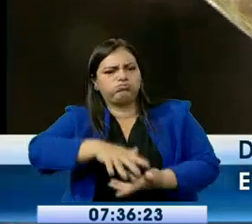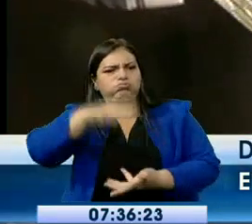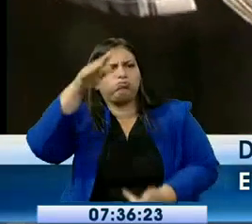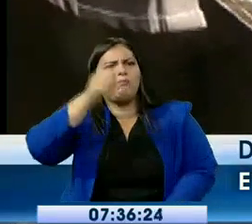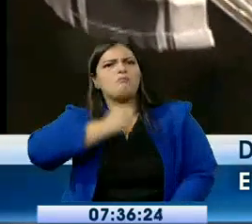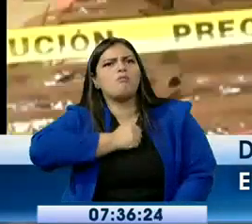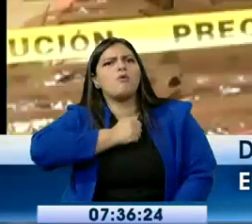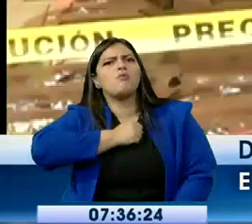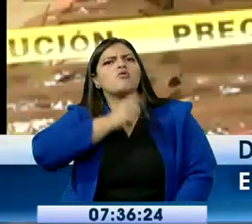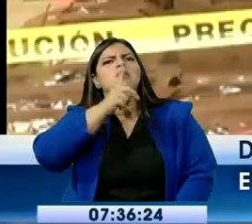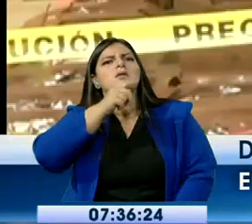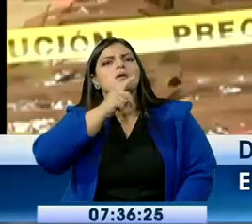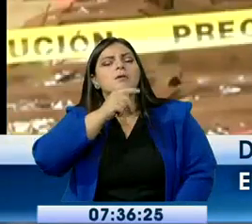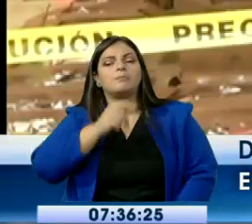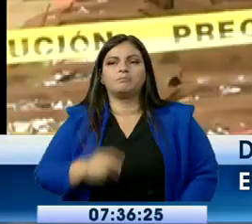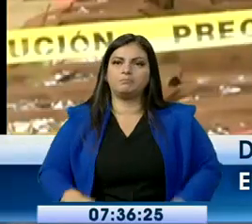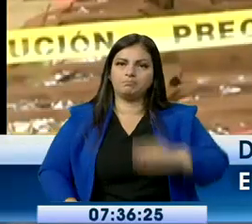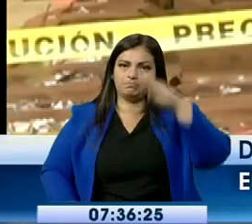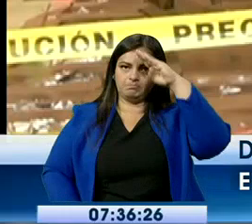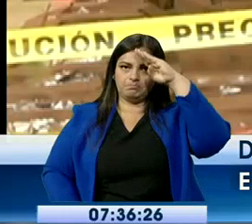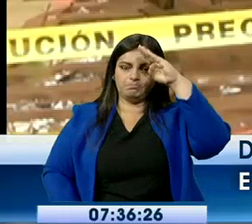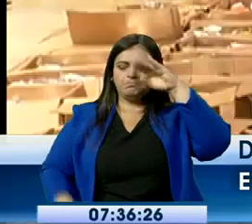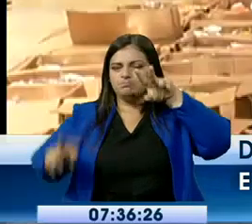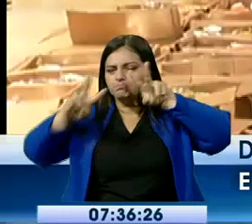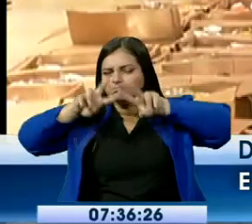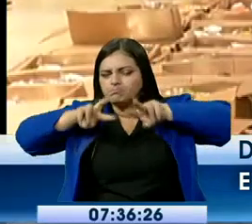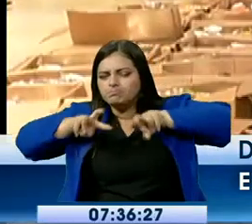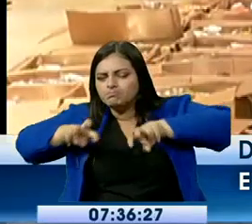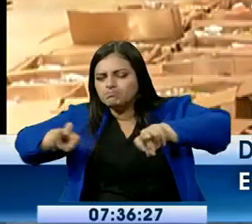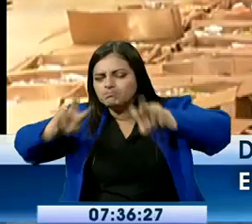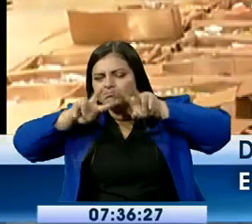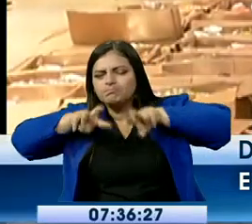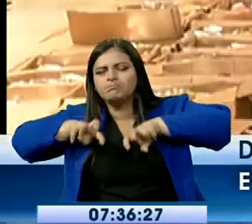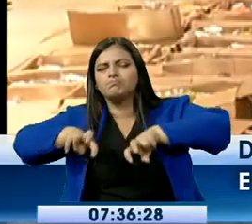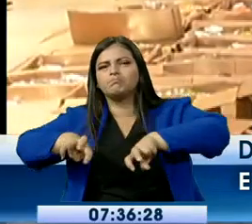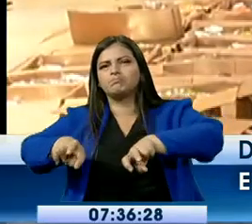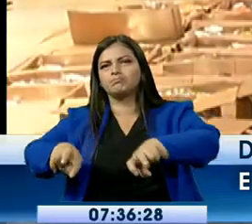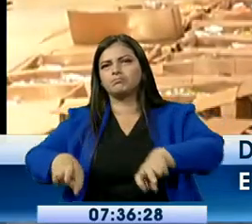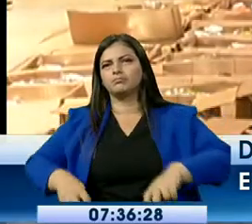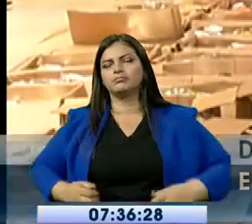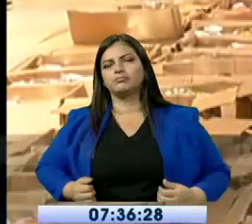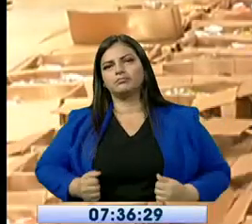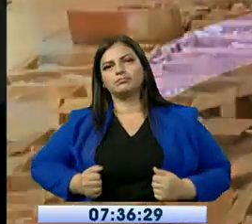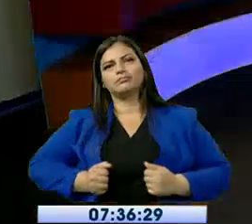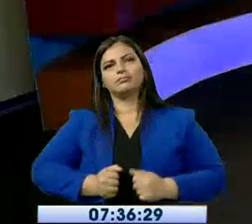el envío de droga vía aérea. Informó Adriana Peralta.